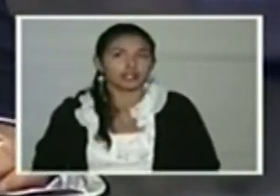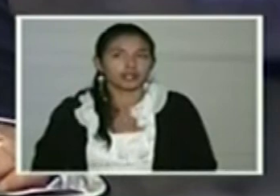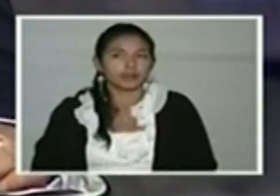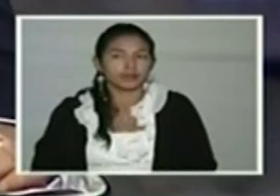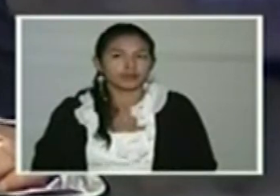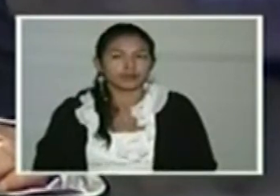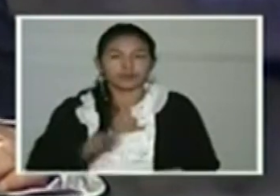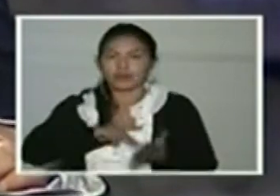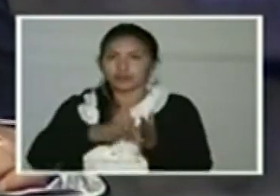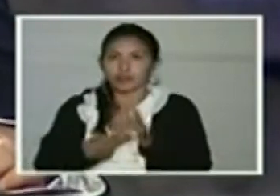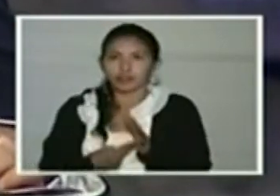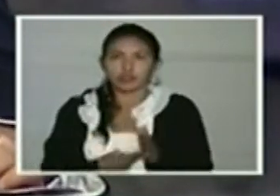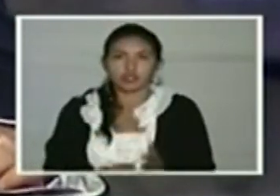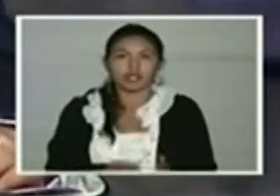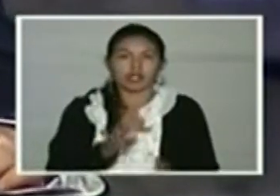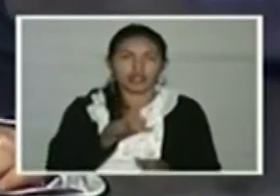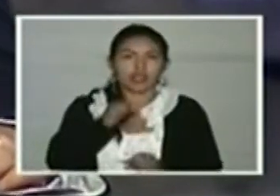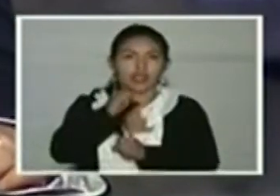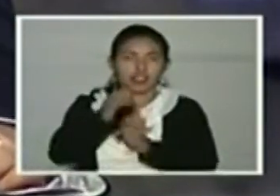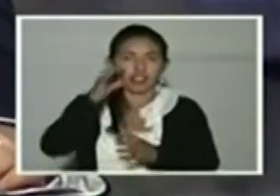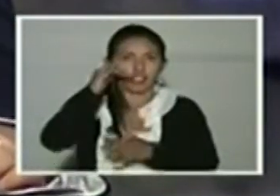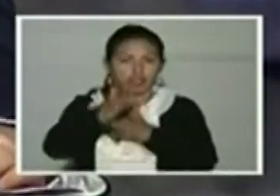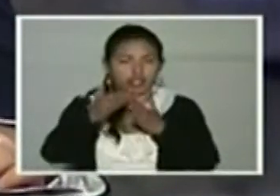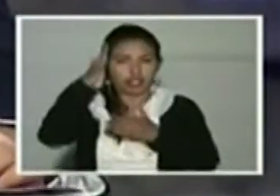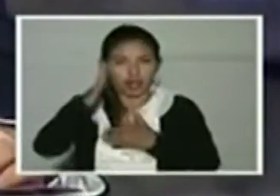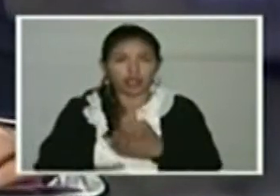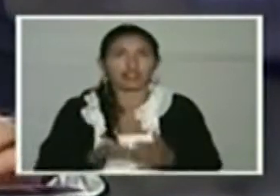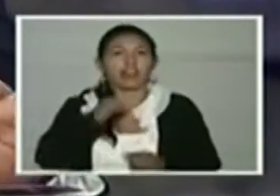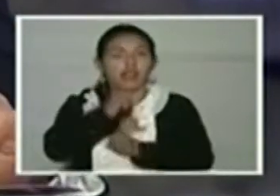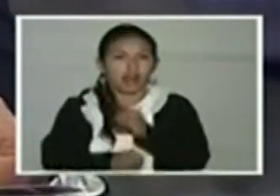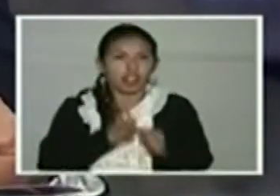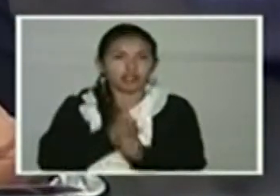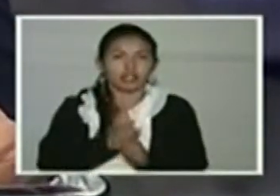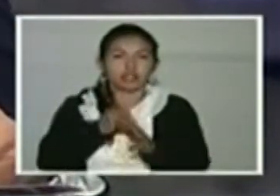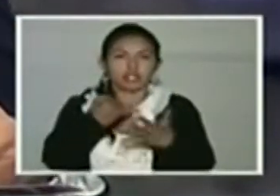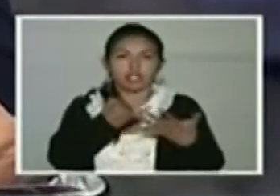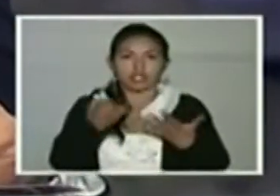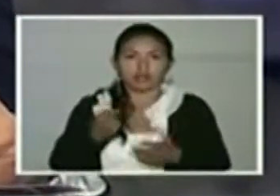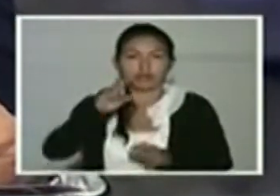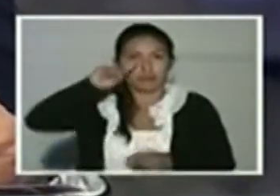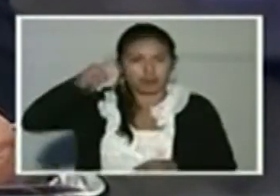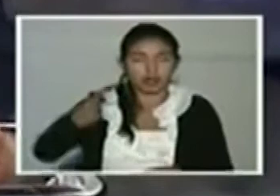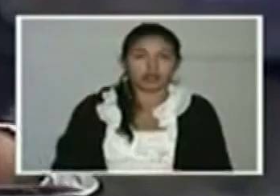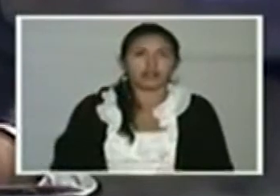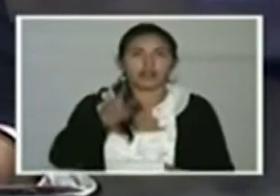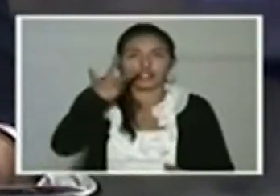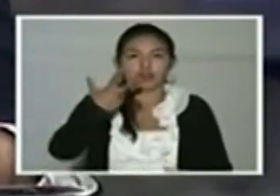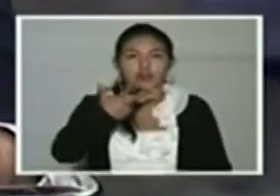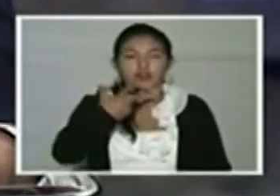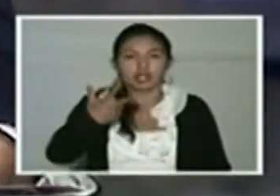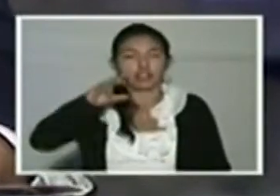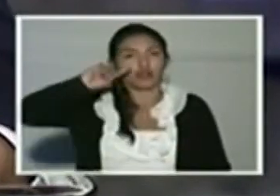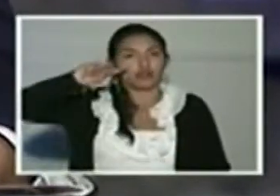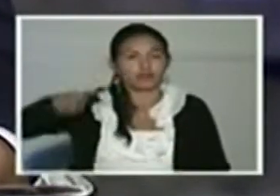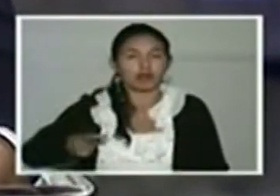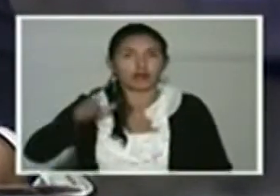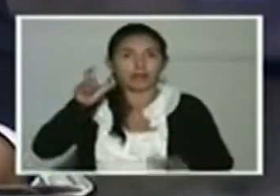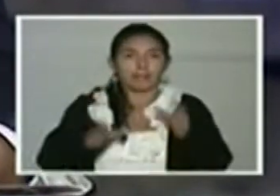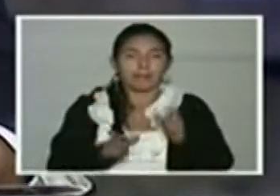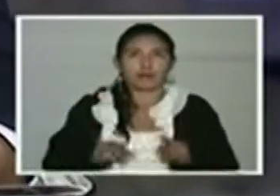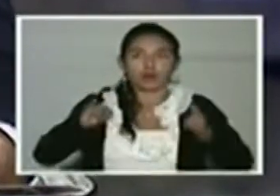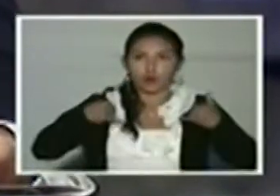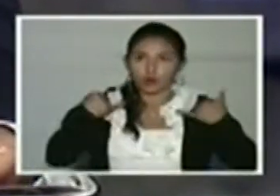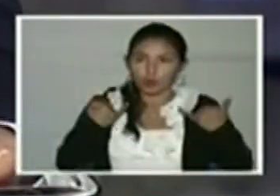de tal forma que cada año generaremos 600.000 de los cuales 300.000 puestos de trabajo serán para los